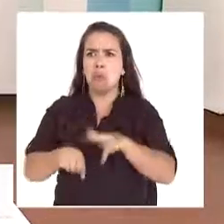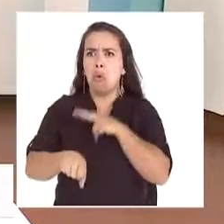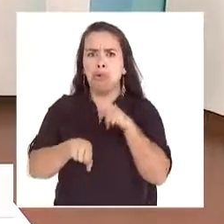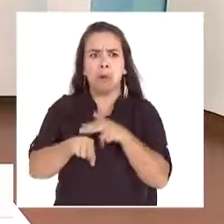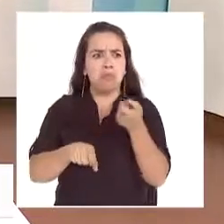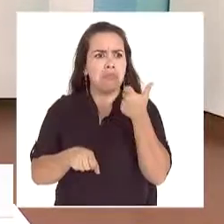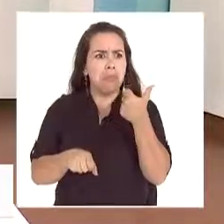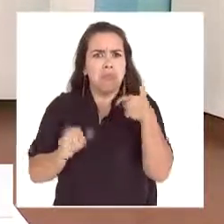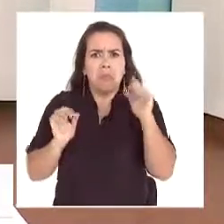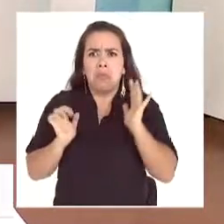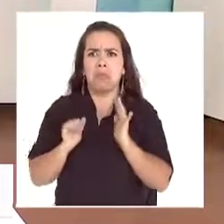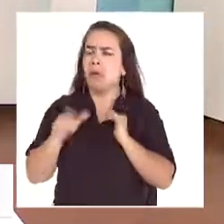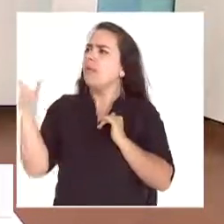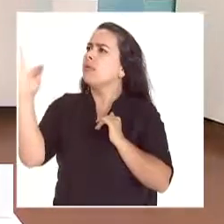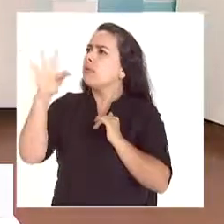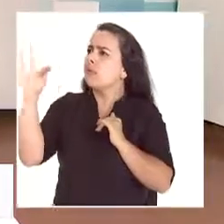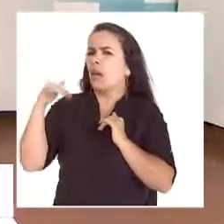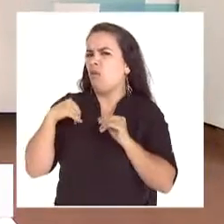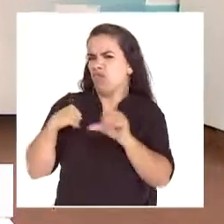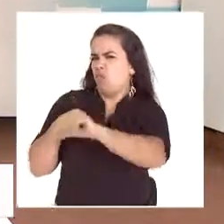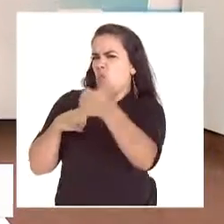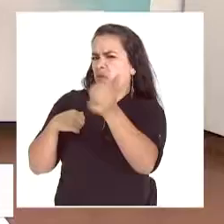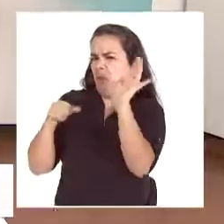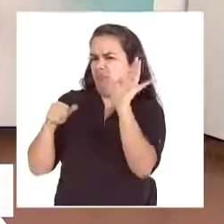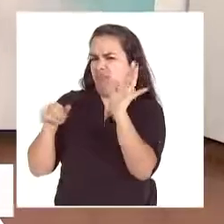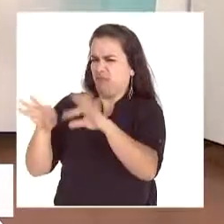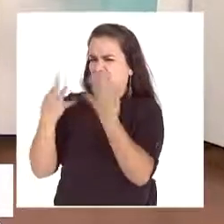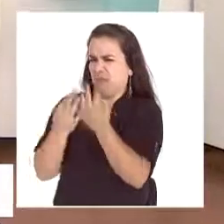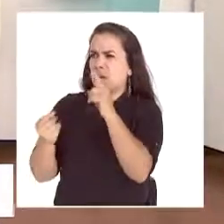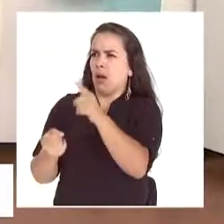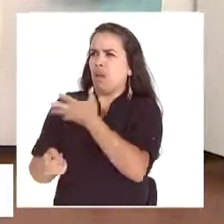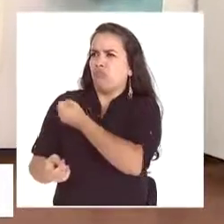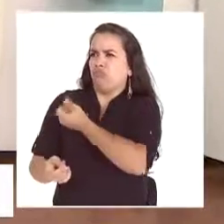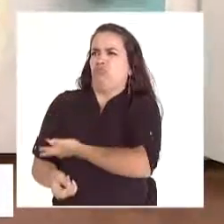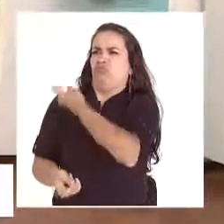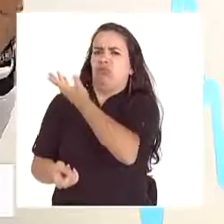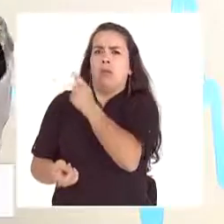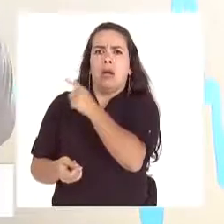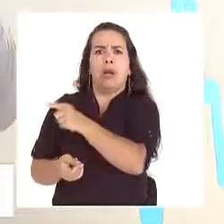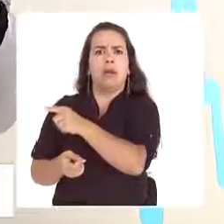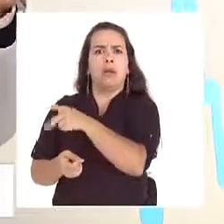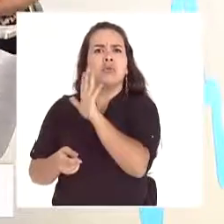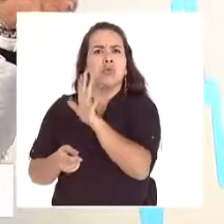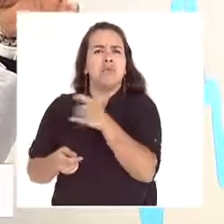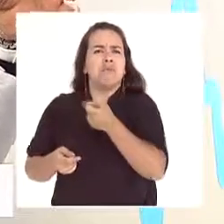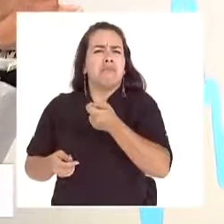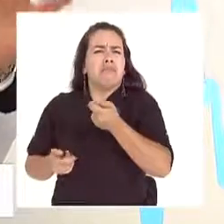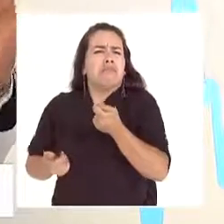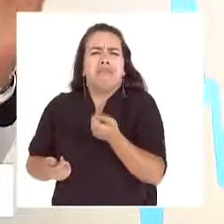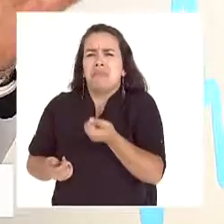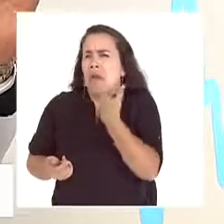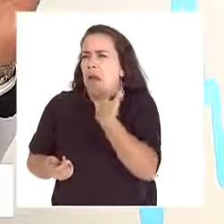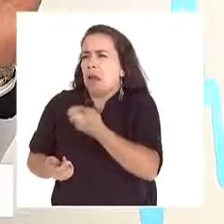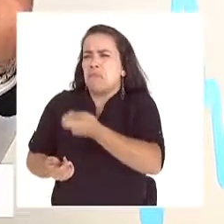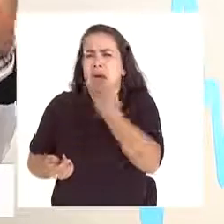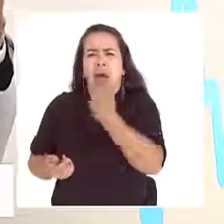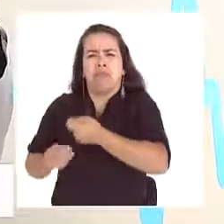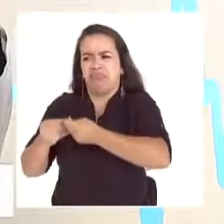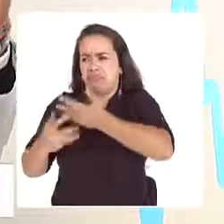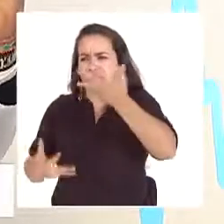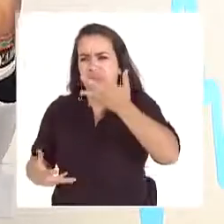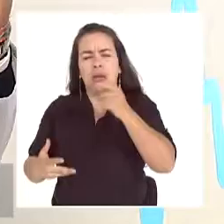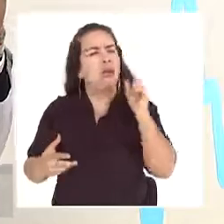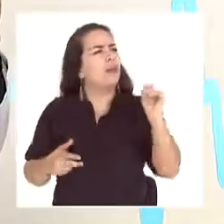y por qué mi tía o mi otra pariente es hipertenso y le están dando una cantidad de medicamentos. ¿De qué varía